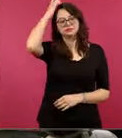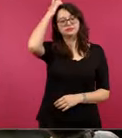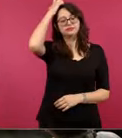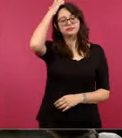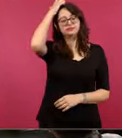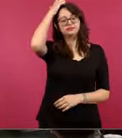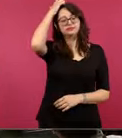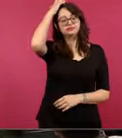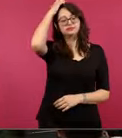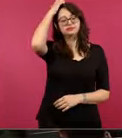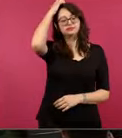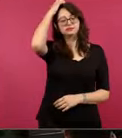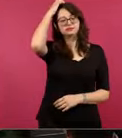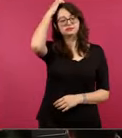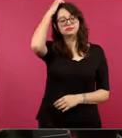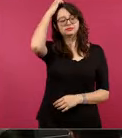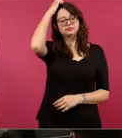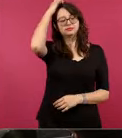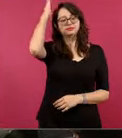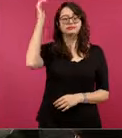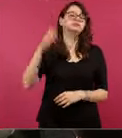de reforma constitucional